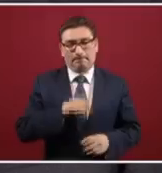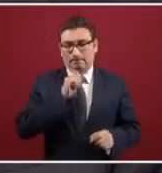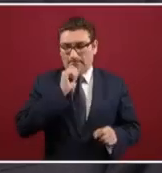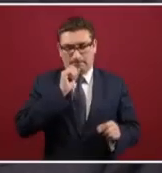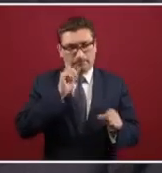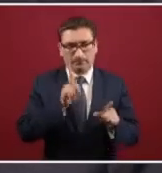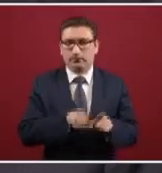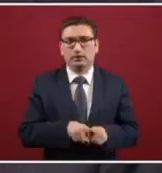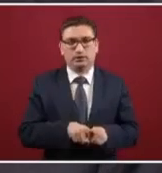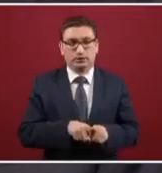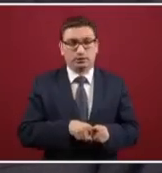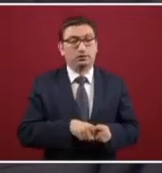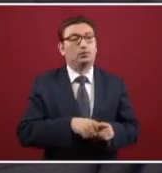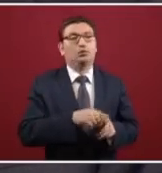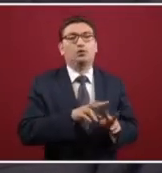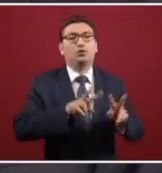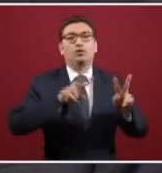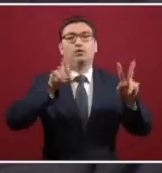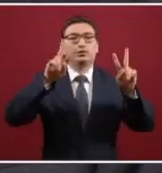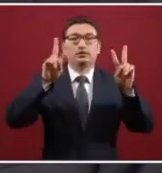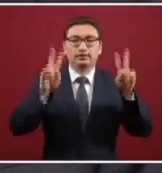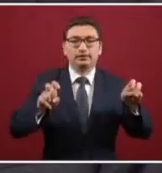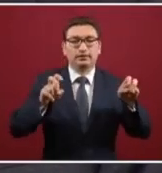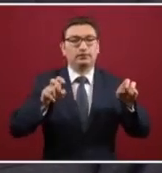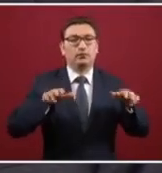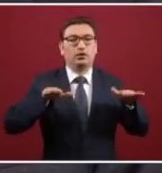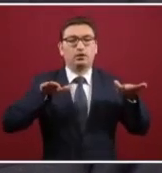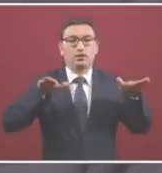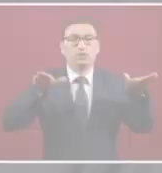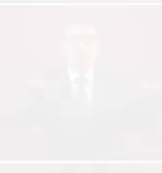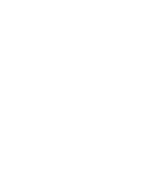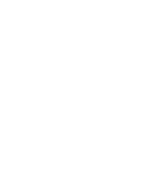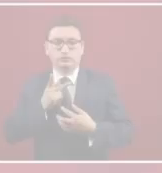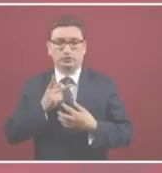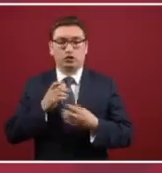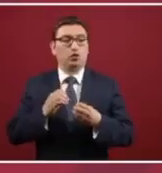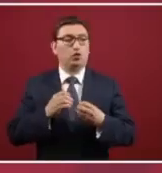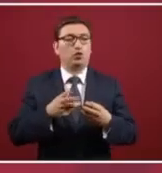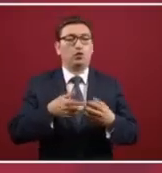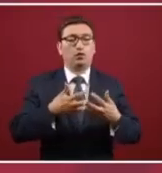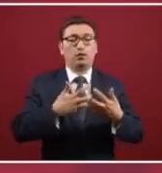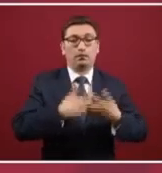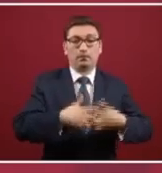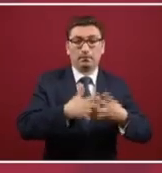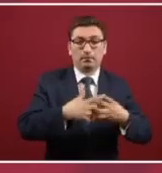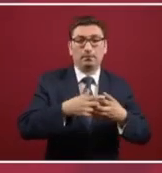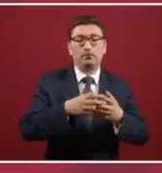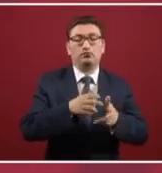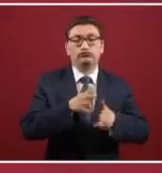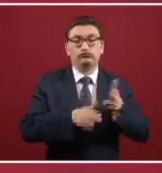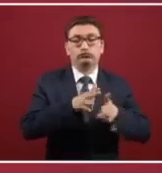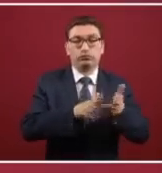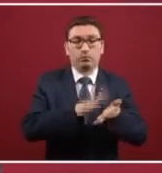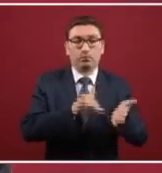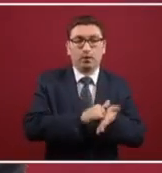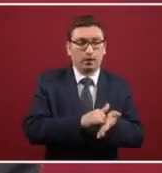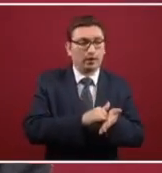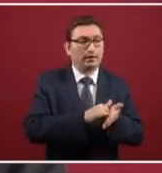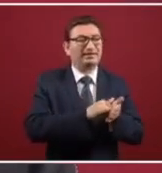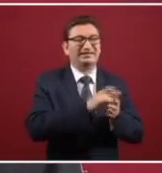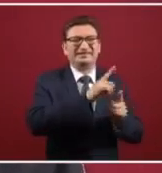aeropuerto en la base de Santa Lucía, la refinería de Dos Bocas y el Tren Maya. Estamos cumpliendo legalmente con